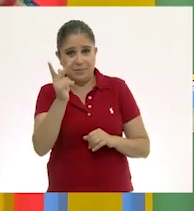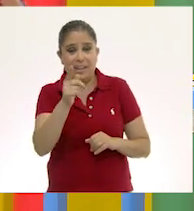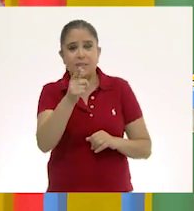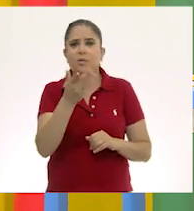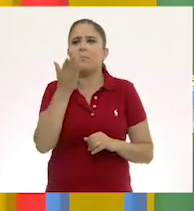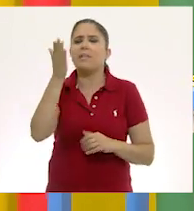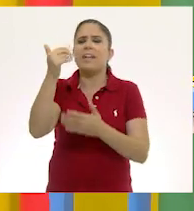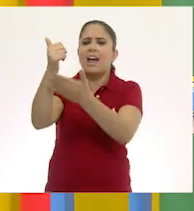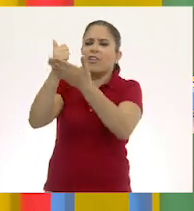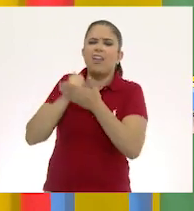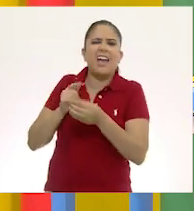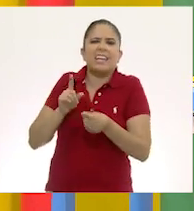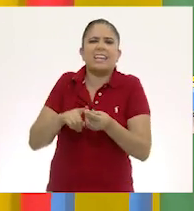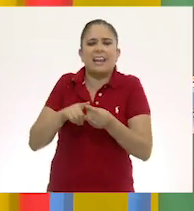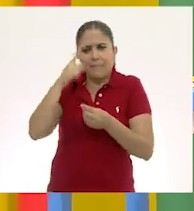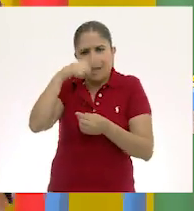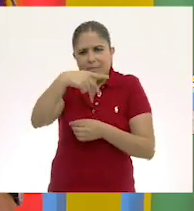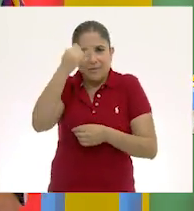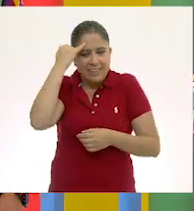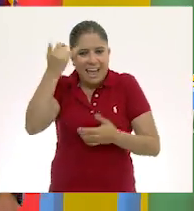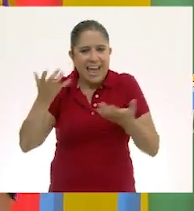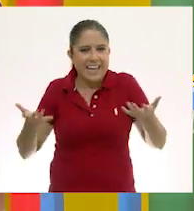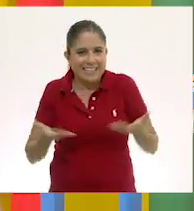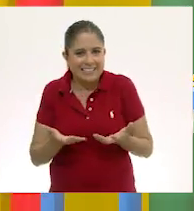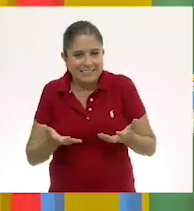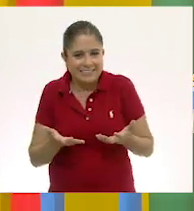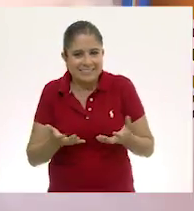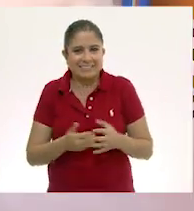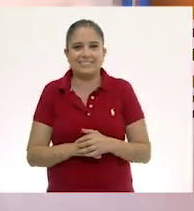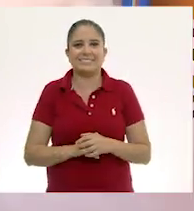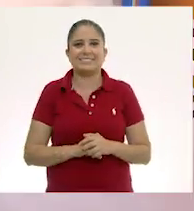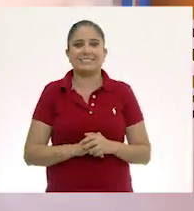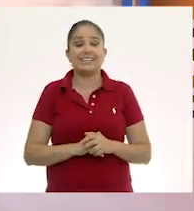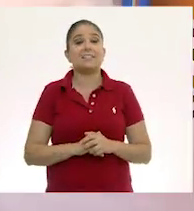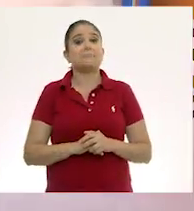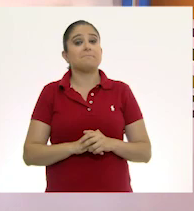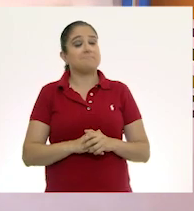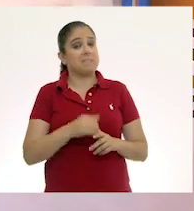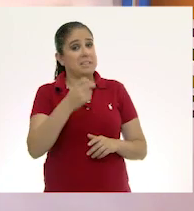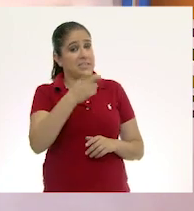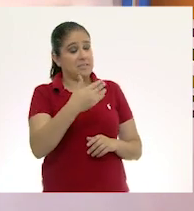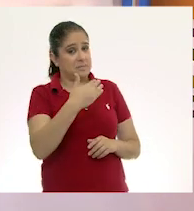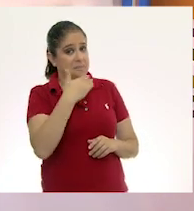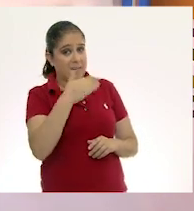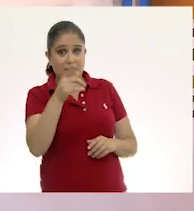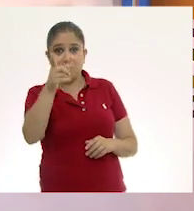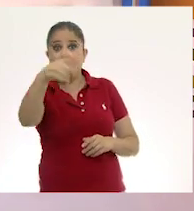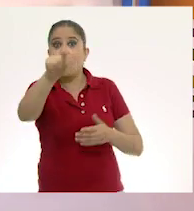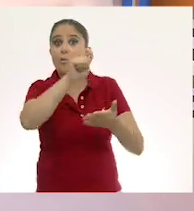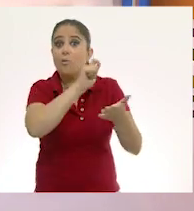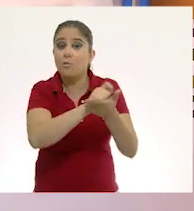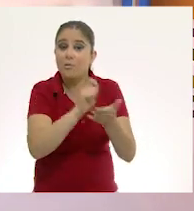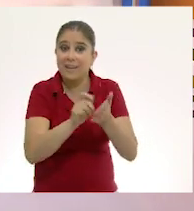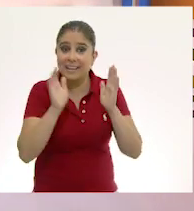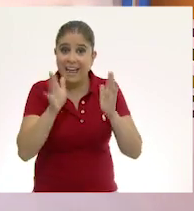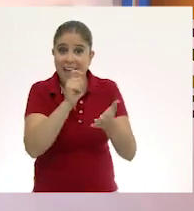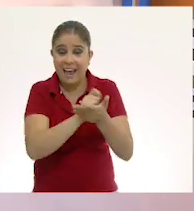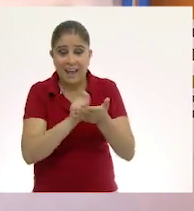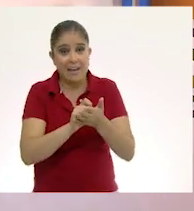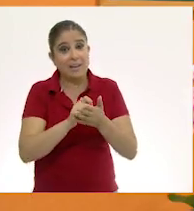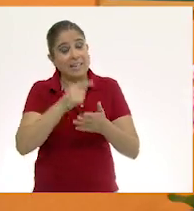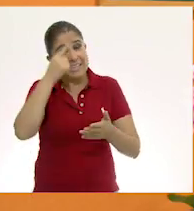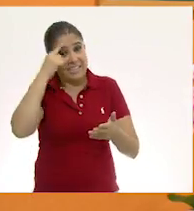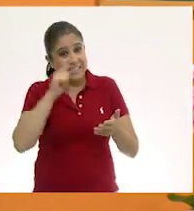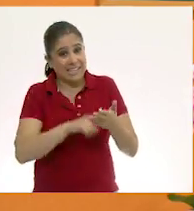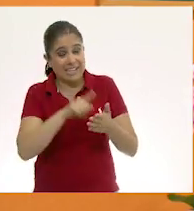ayuda para poder llevar a cabo tu idea? Oye, eso está muy bien. Tomaron nota, niñas y niños, porque eso